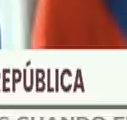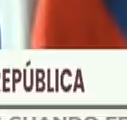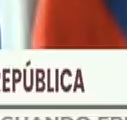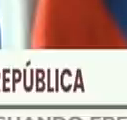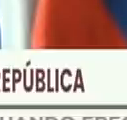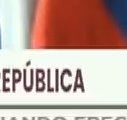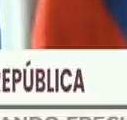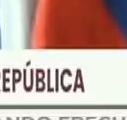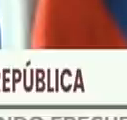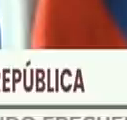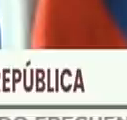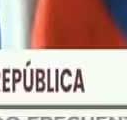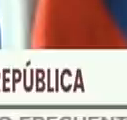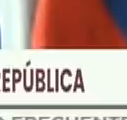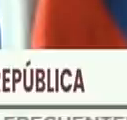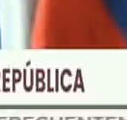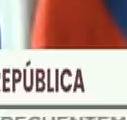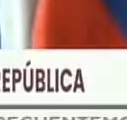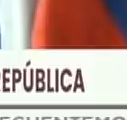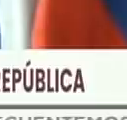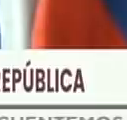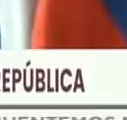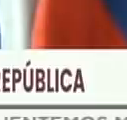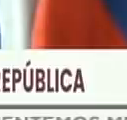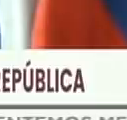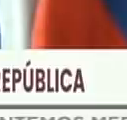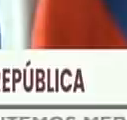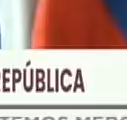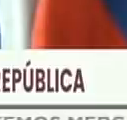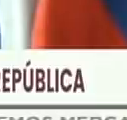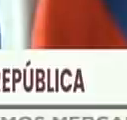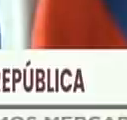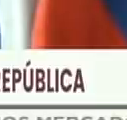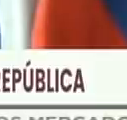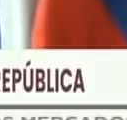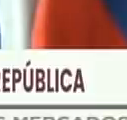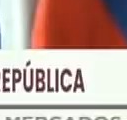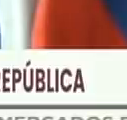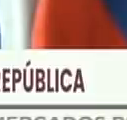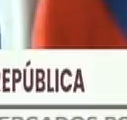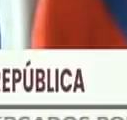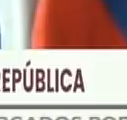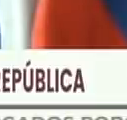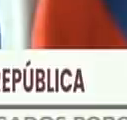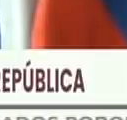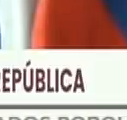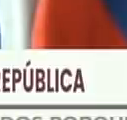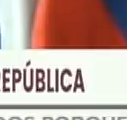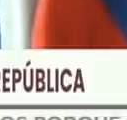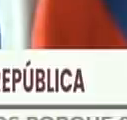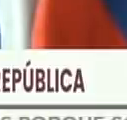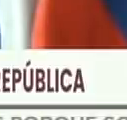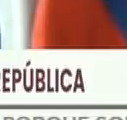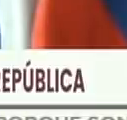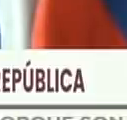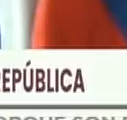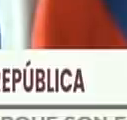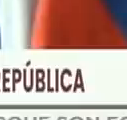que, a pesar de la crisis ocasionada por estas medidas